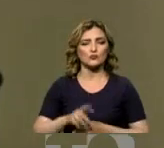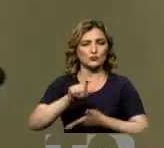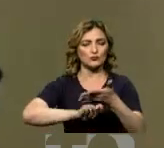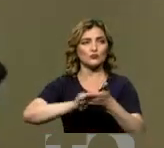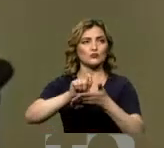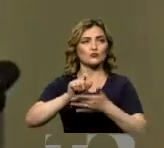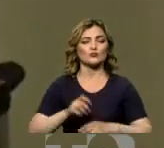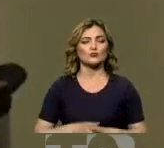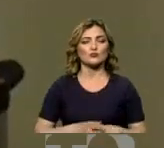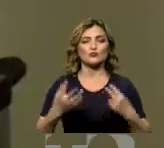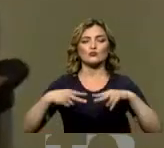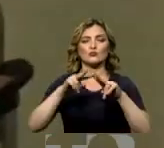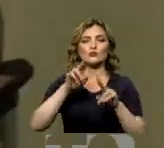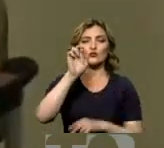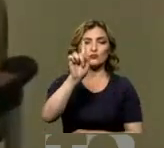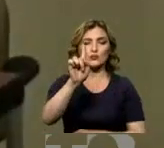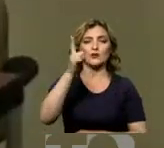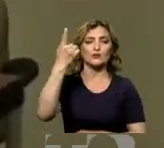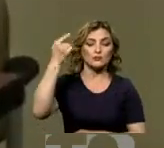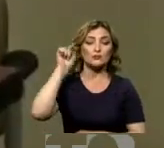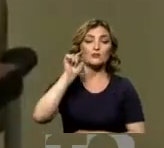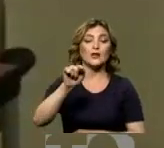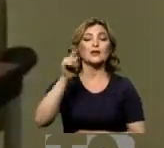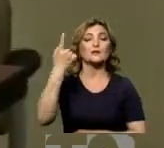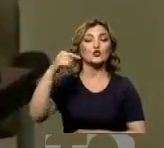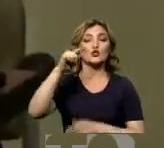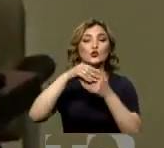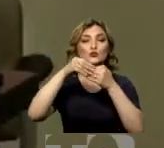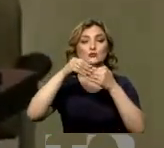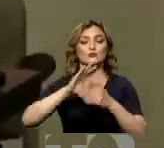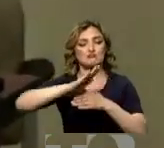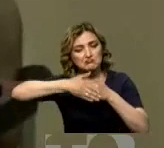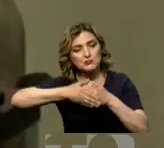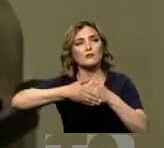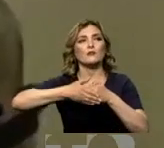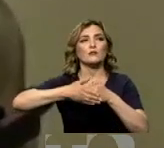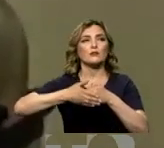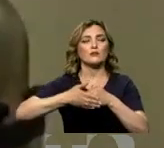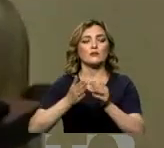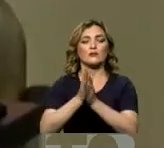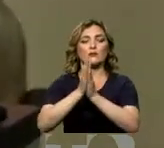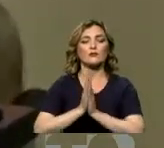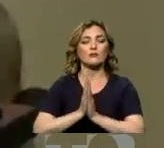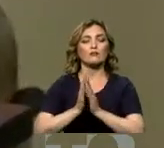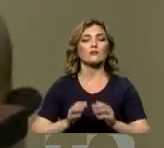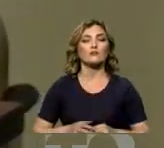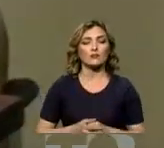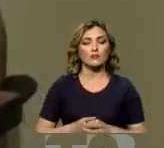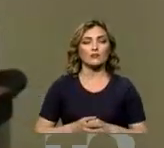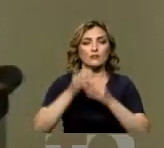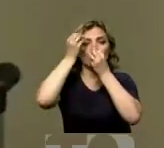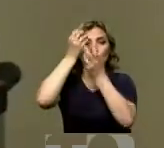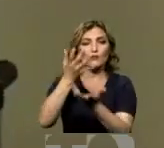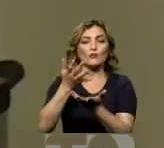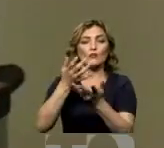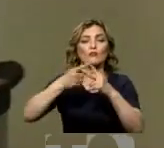contratos y que asciende a la suma de 1.000 millones de dólares. Adicionalmente, se ha solicitado también y se ha informado